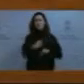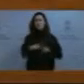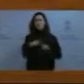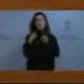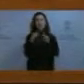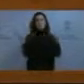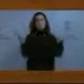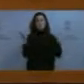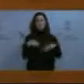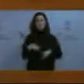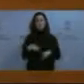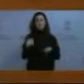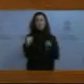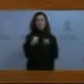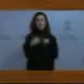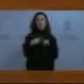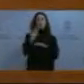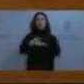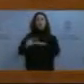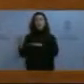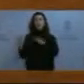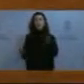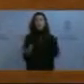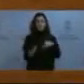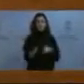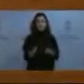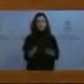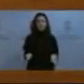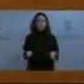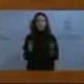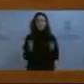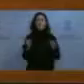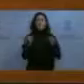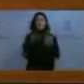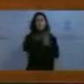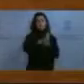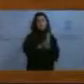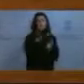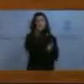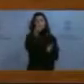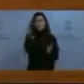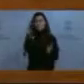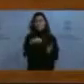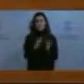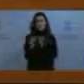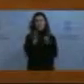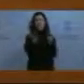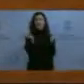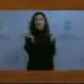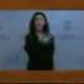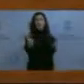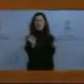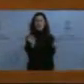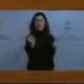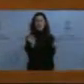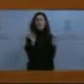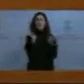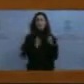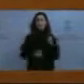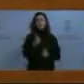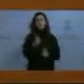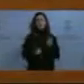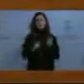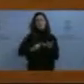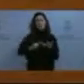objetivos, cosas que no tienen plazos, que no son medibles, no están en un marco adecuado, que no interrelacionan con nada. Me venga usted a decir que tenemos muchas pruebas, hemos puesto